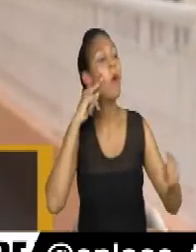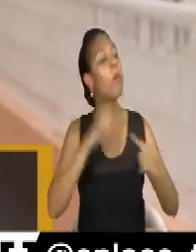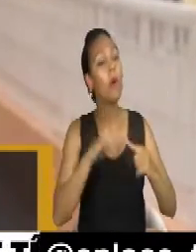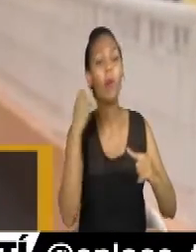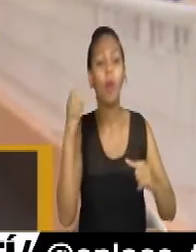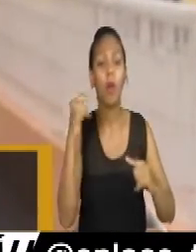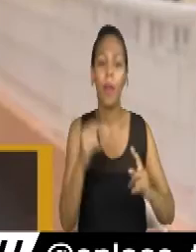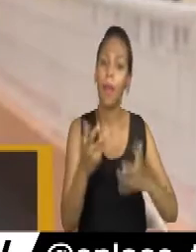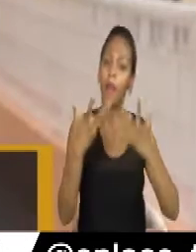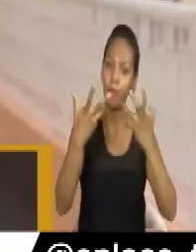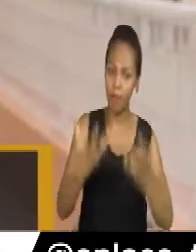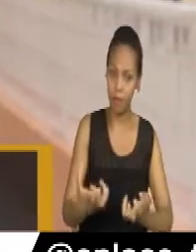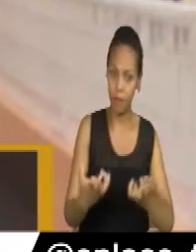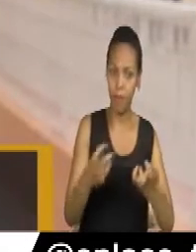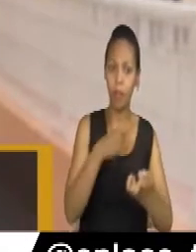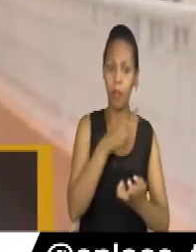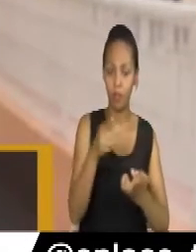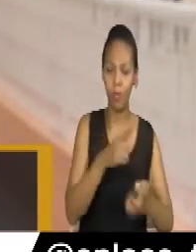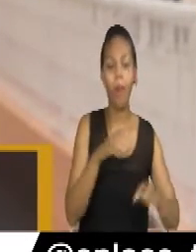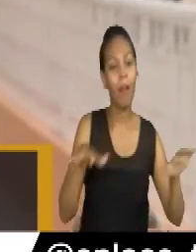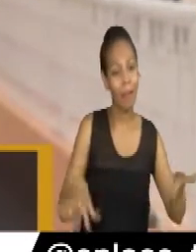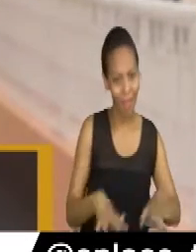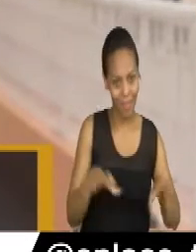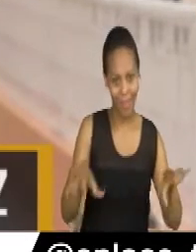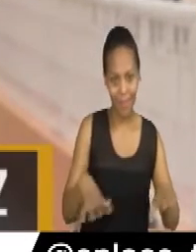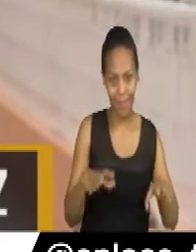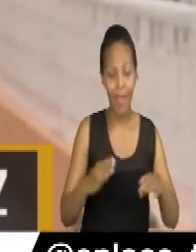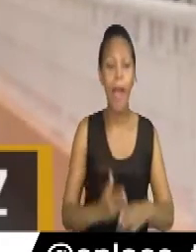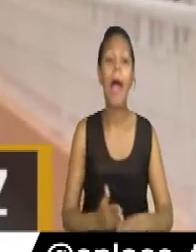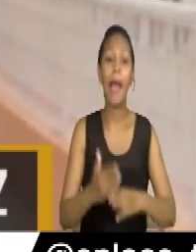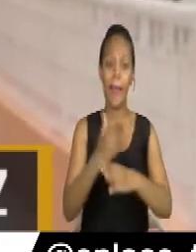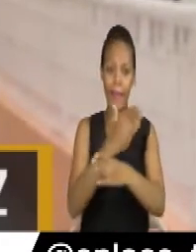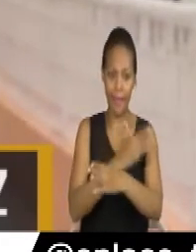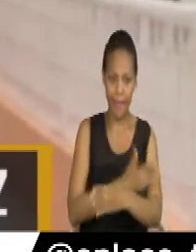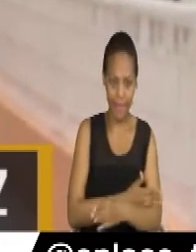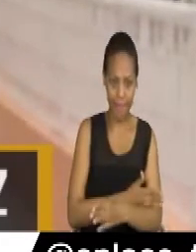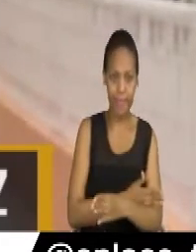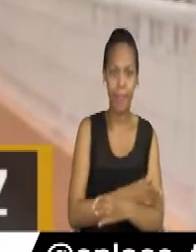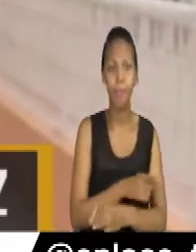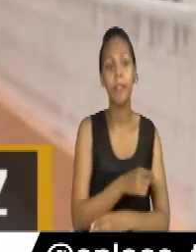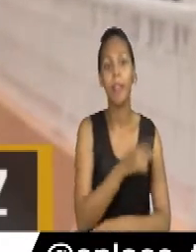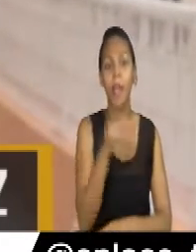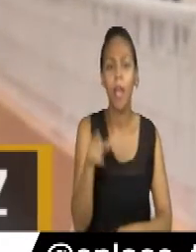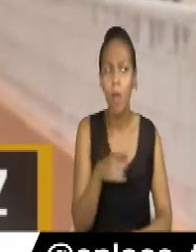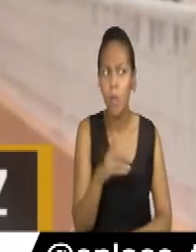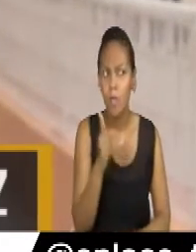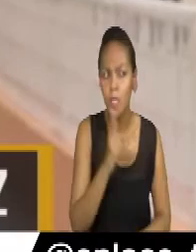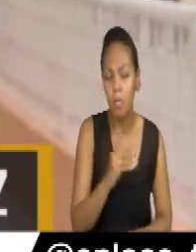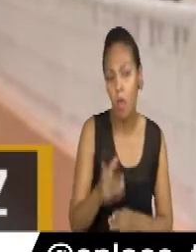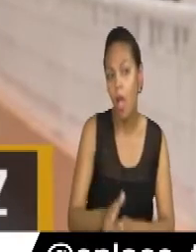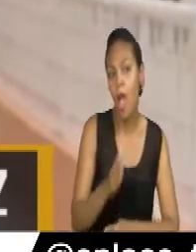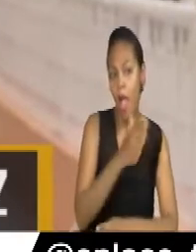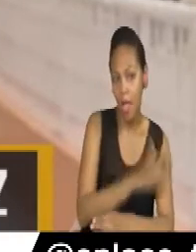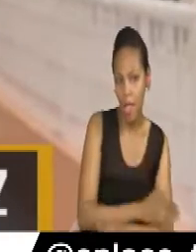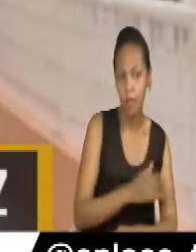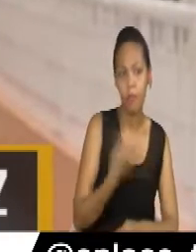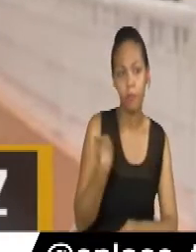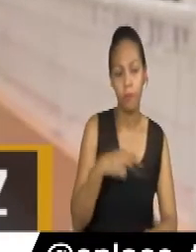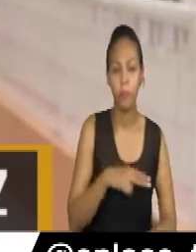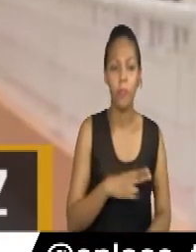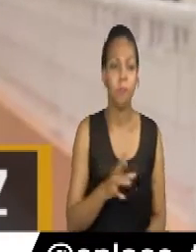que se dé en ese Cabildo Abierto y ojalá anticipándonos a esa decisión que se vaya a tomar en el Cabildo Abierto.